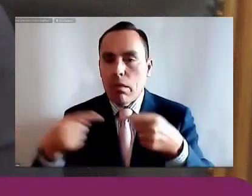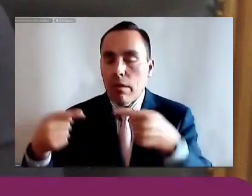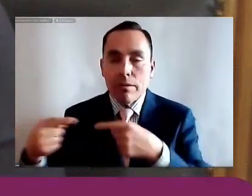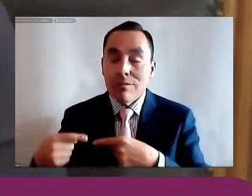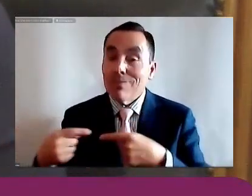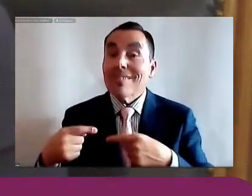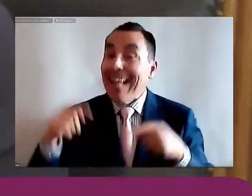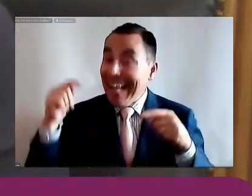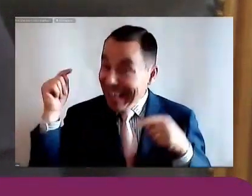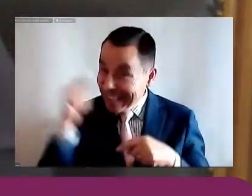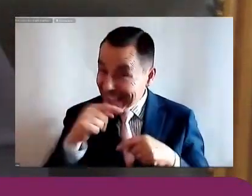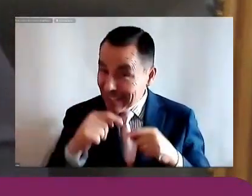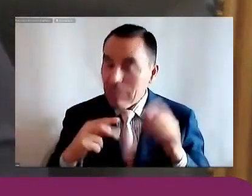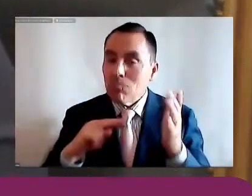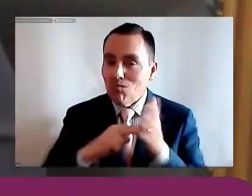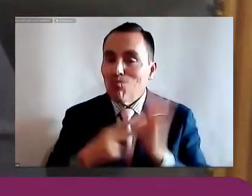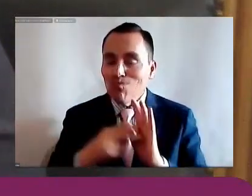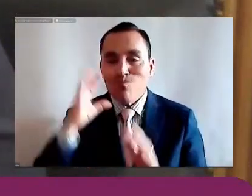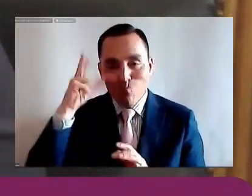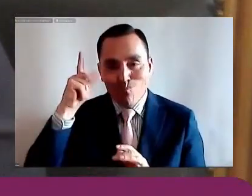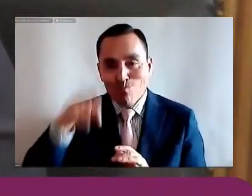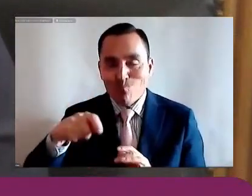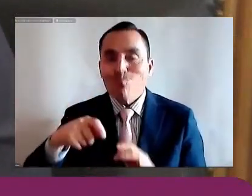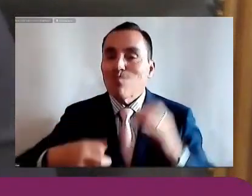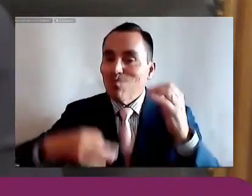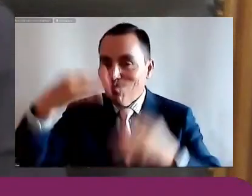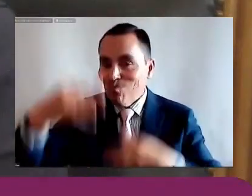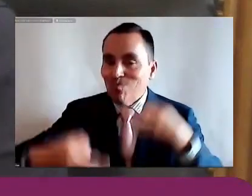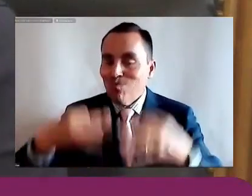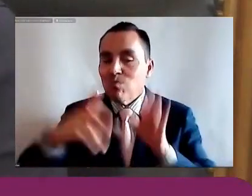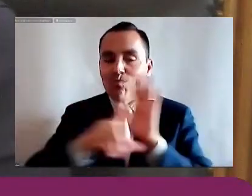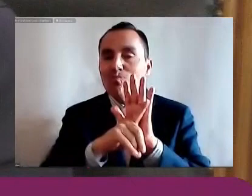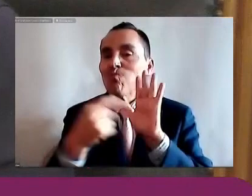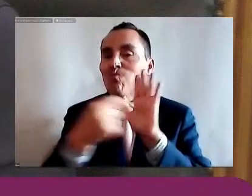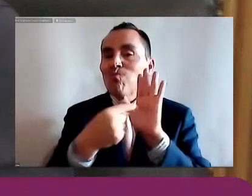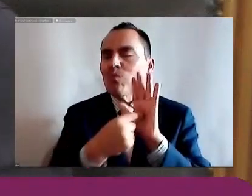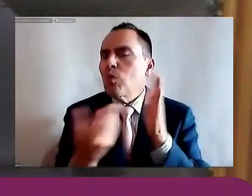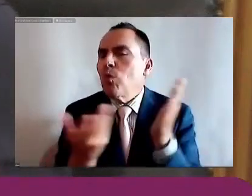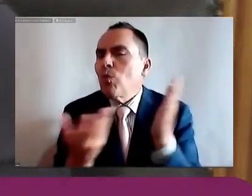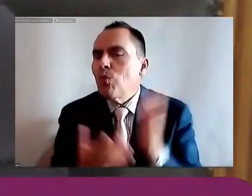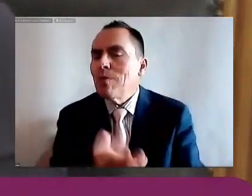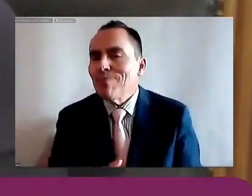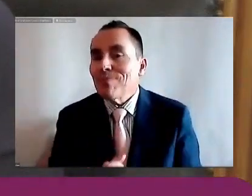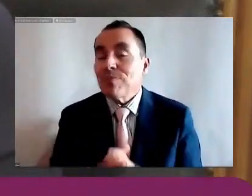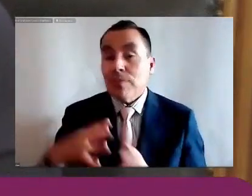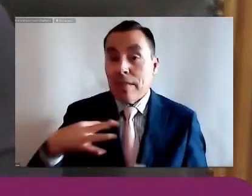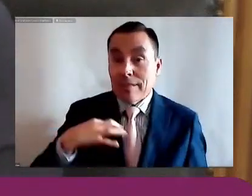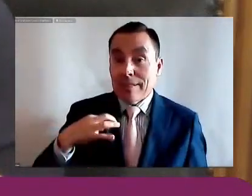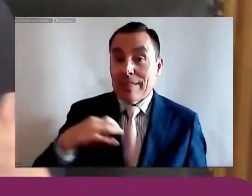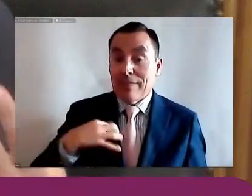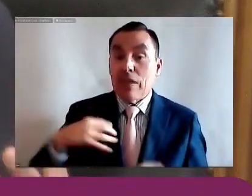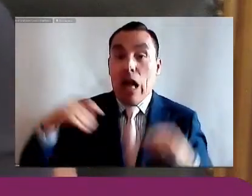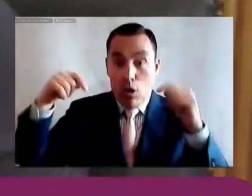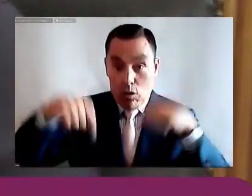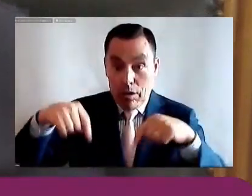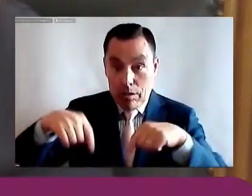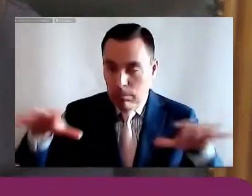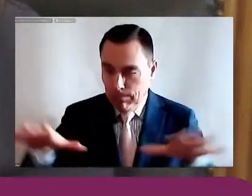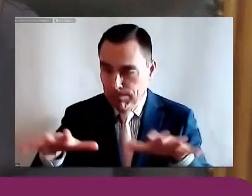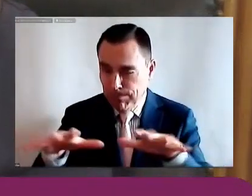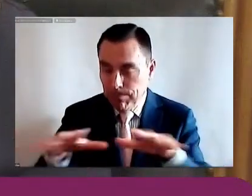ámbito. La forma en que se ha abordado desde la perspectiva civil es mediante la interposición de estas acciones en el